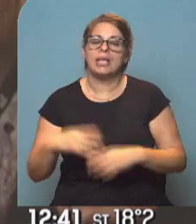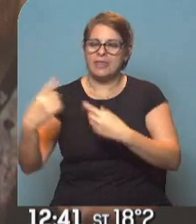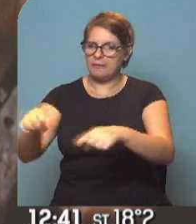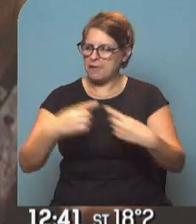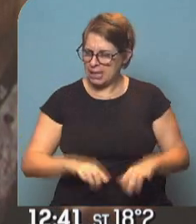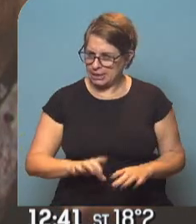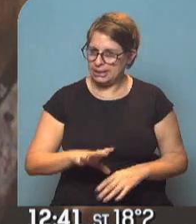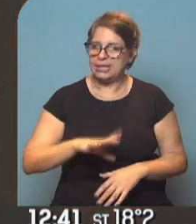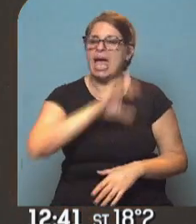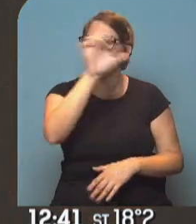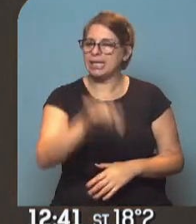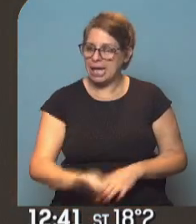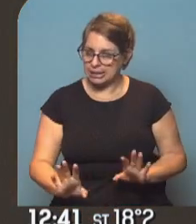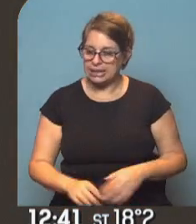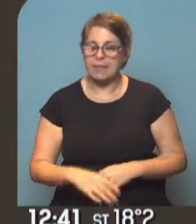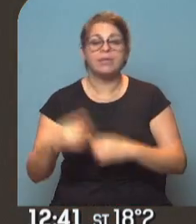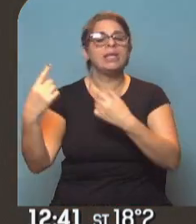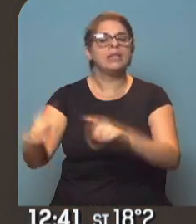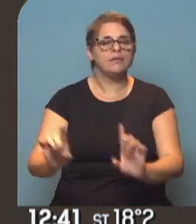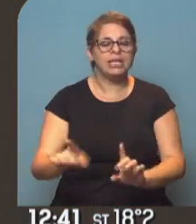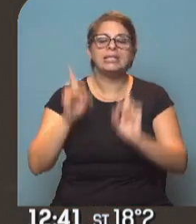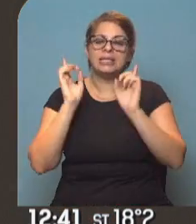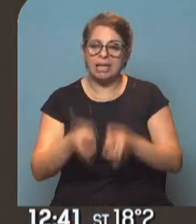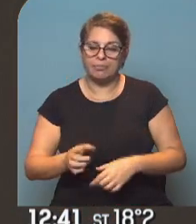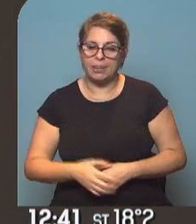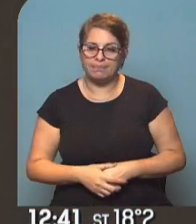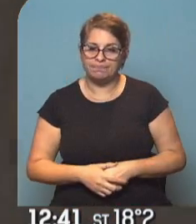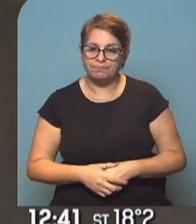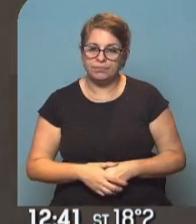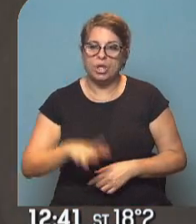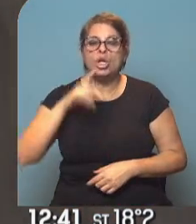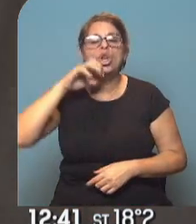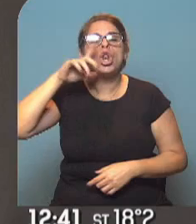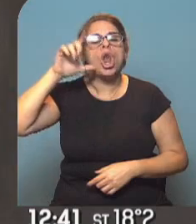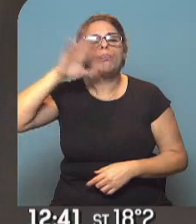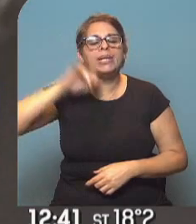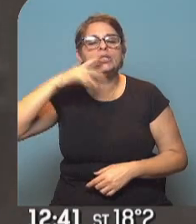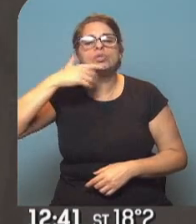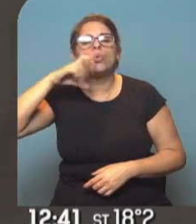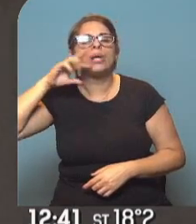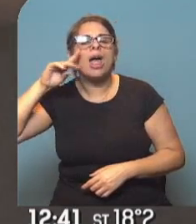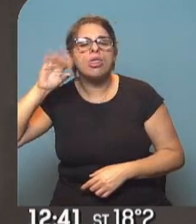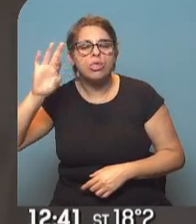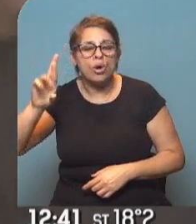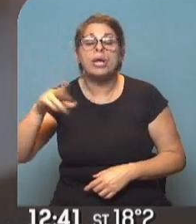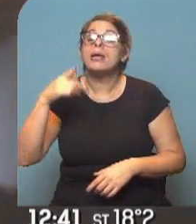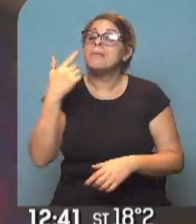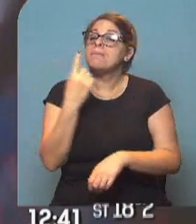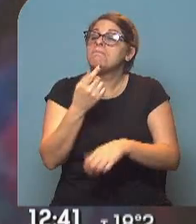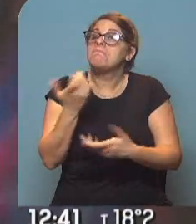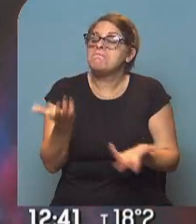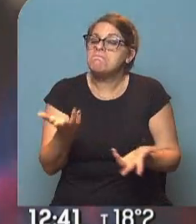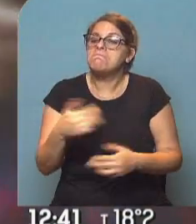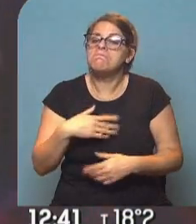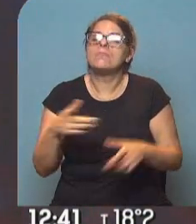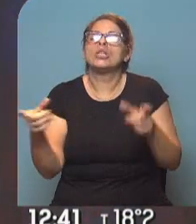diferente al resto de América Latina. Diferente gira también lo que es el propio López Obrador, ¿no? En donde de pronto gente, primero entabla